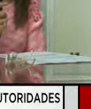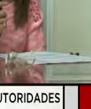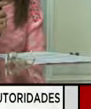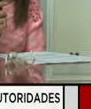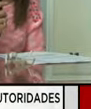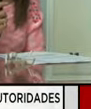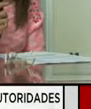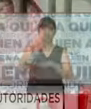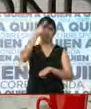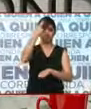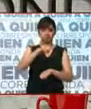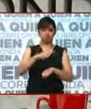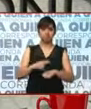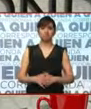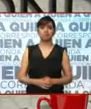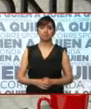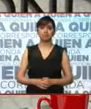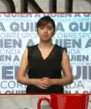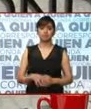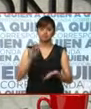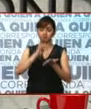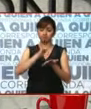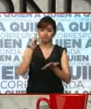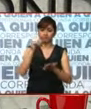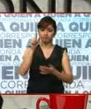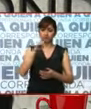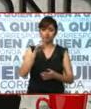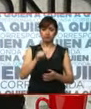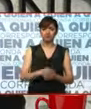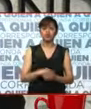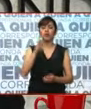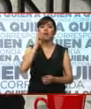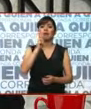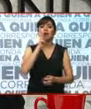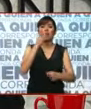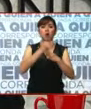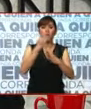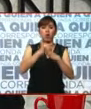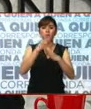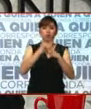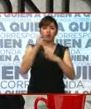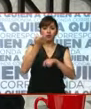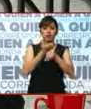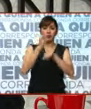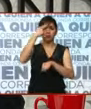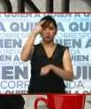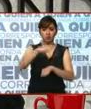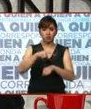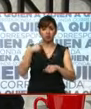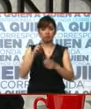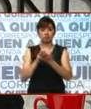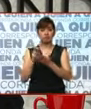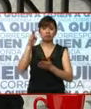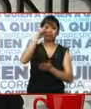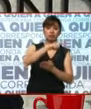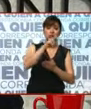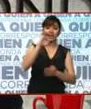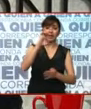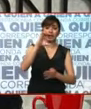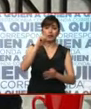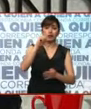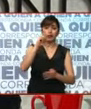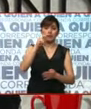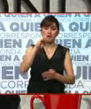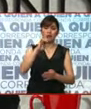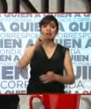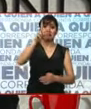amable. Gracias. A ver, vamos ahora, que ya estamos en el Estado de México, pues vamos a dar un brinco hasta Ecatepec, donde dicen que